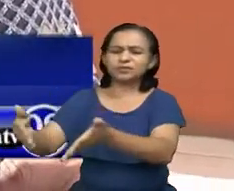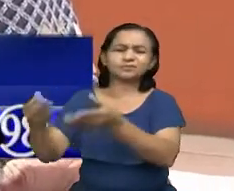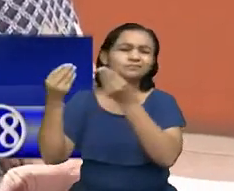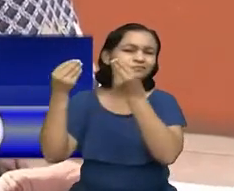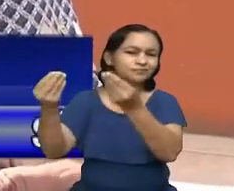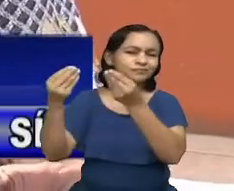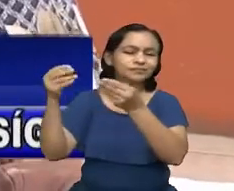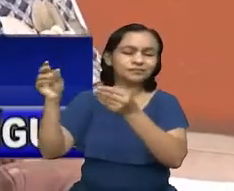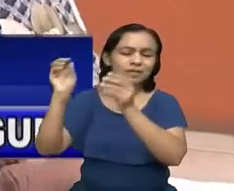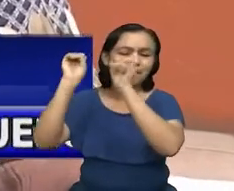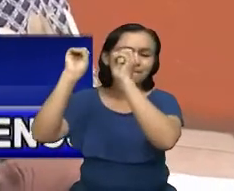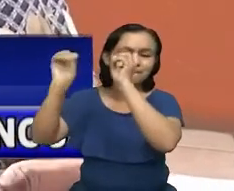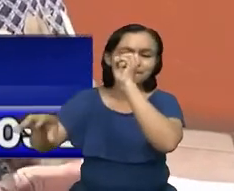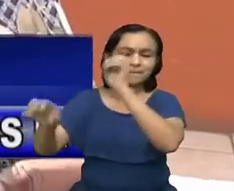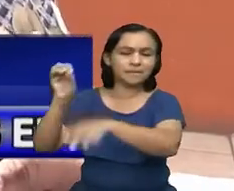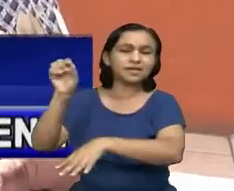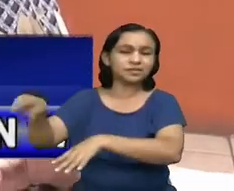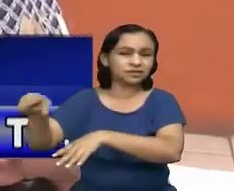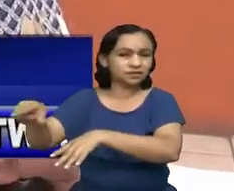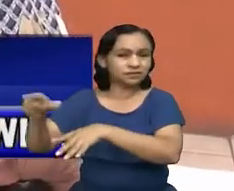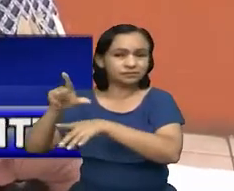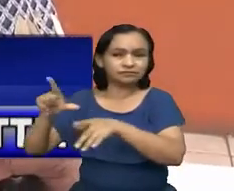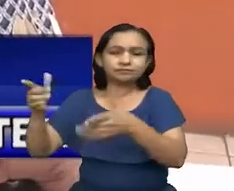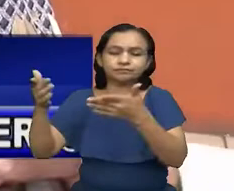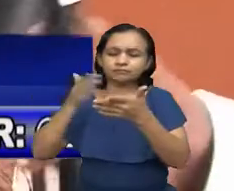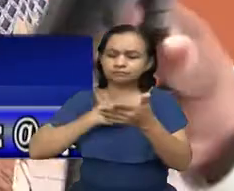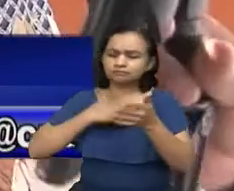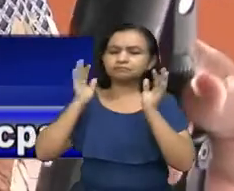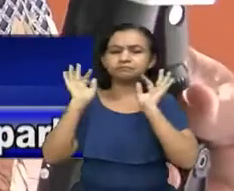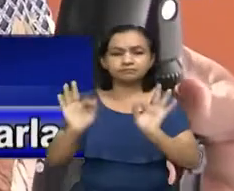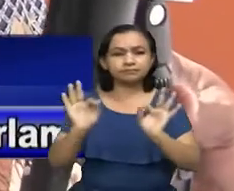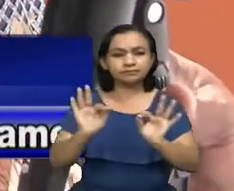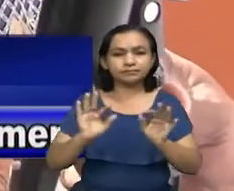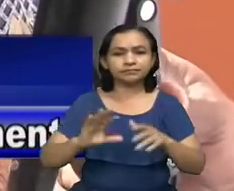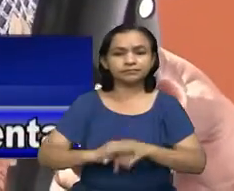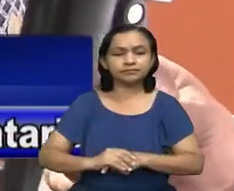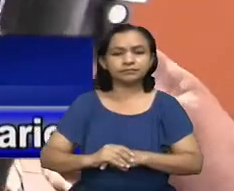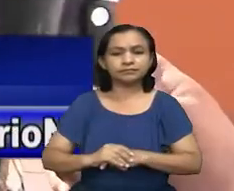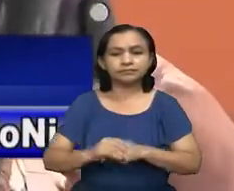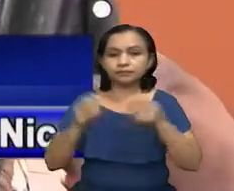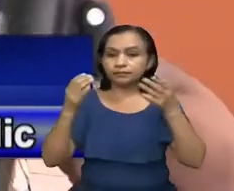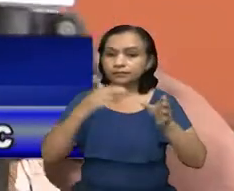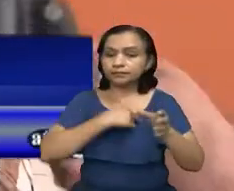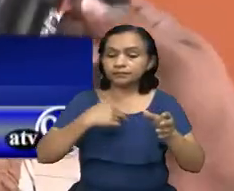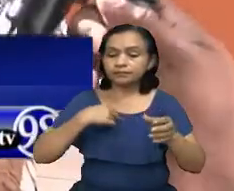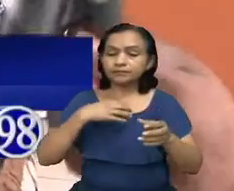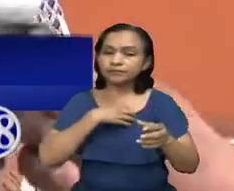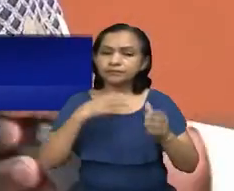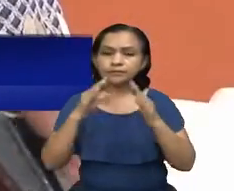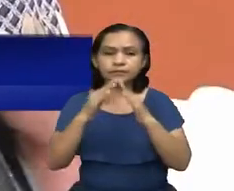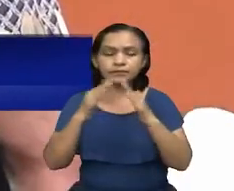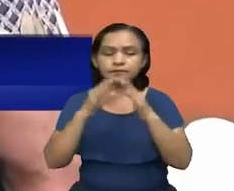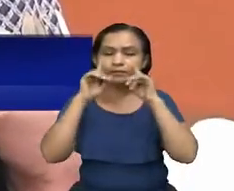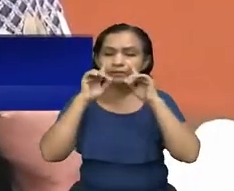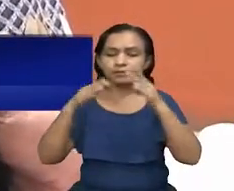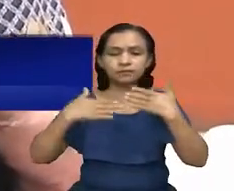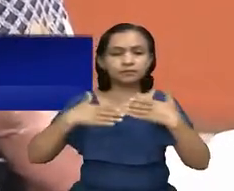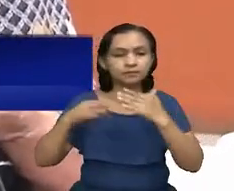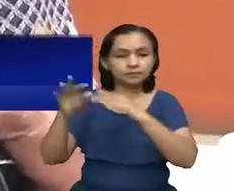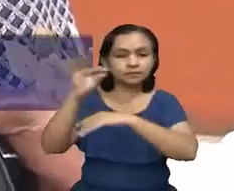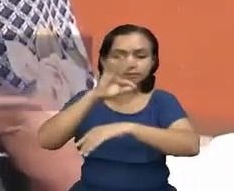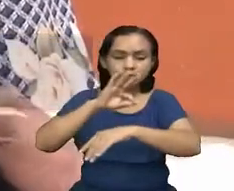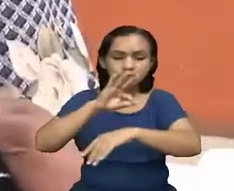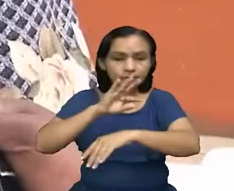vive lleno de basura, entonces para mí está bien. ¿Qué medida realiza usted en su hogar para también prevenir los zancudos?